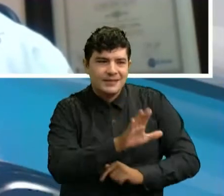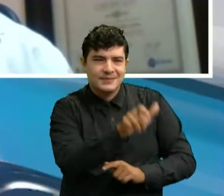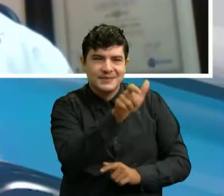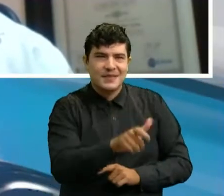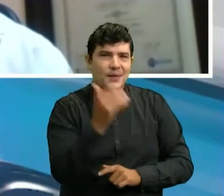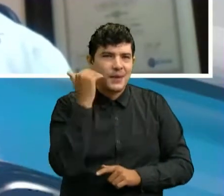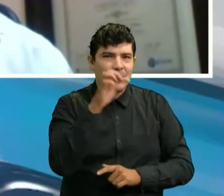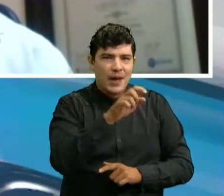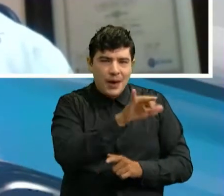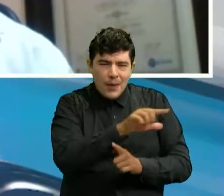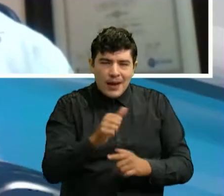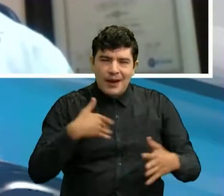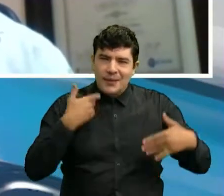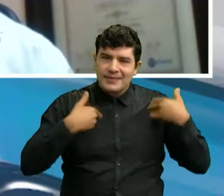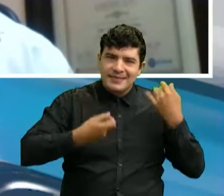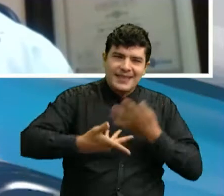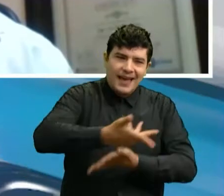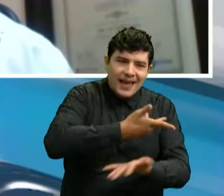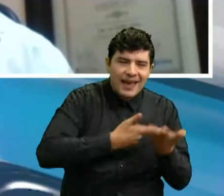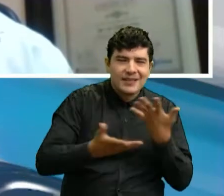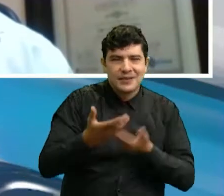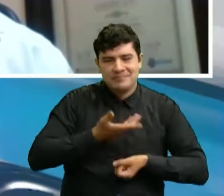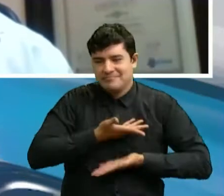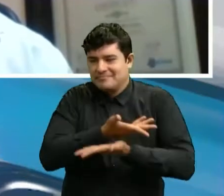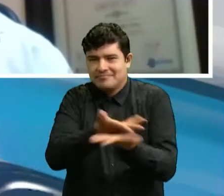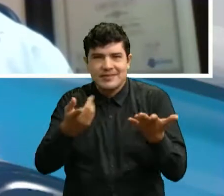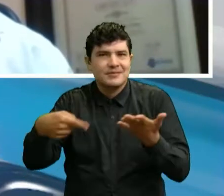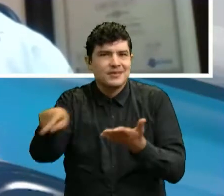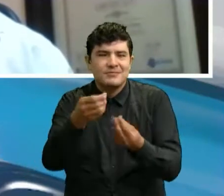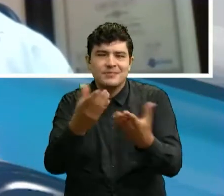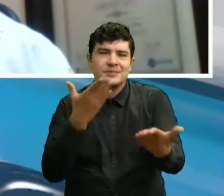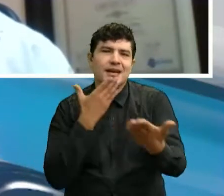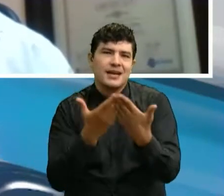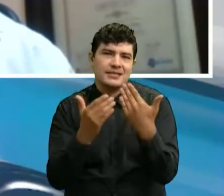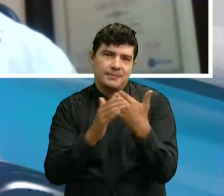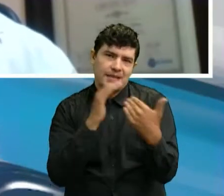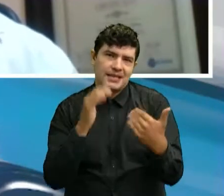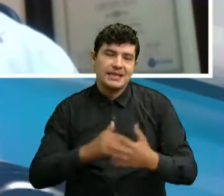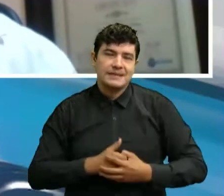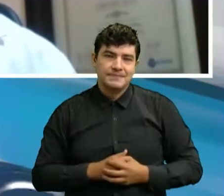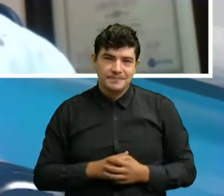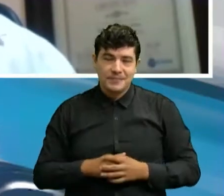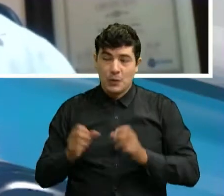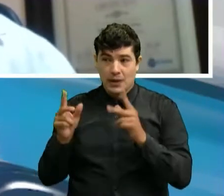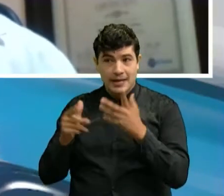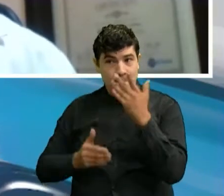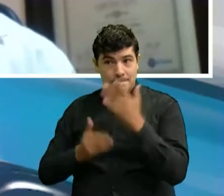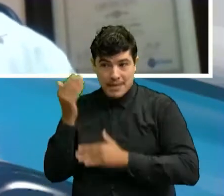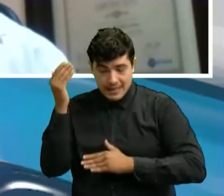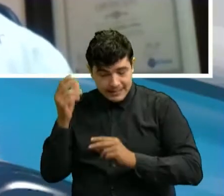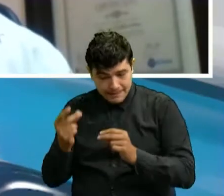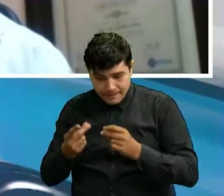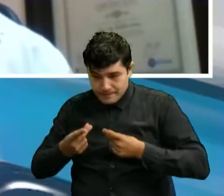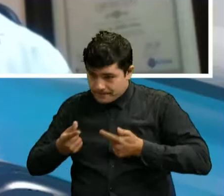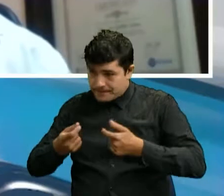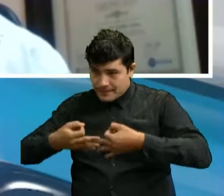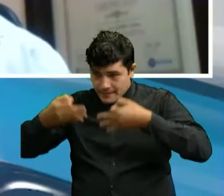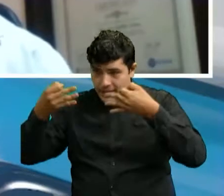conversando nuevamente con ustedes y con los televidentes. Muchas gracias por la invitación. Bueno, vamos a entrar en materia,